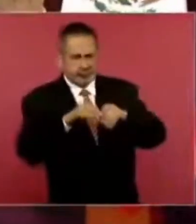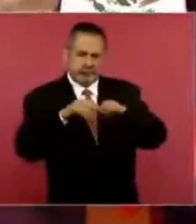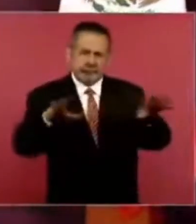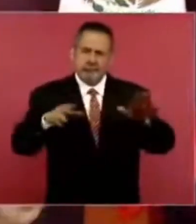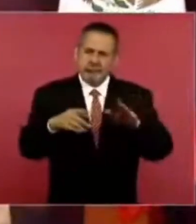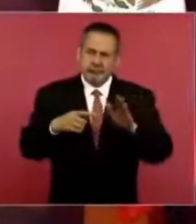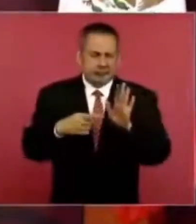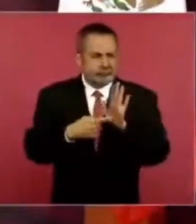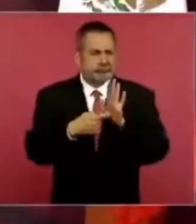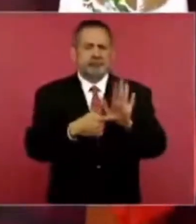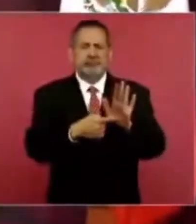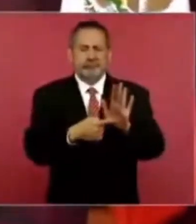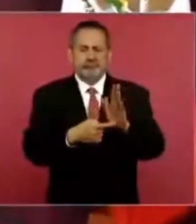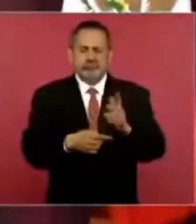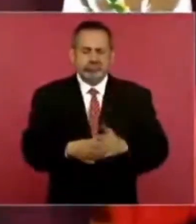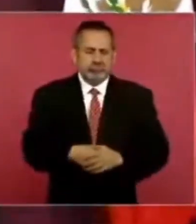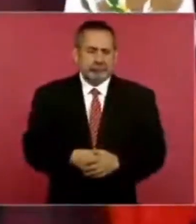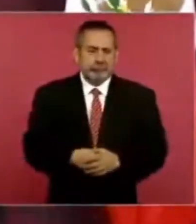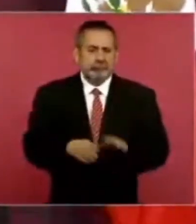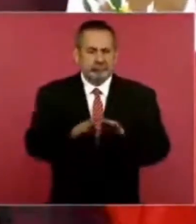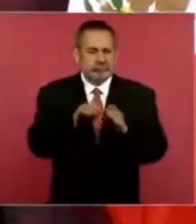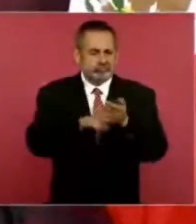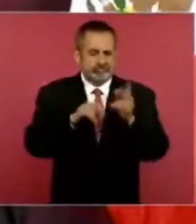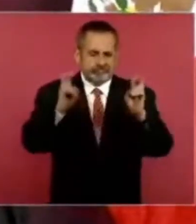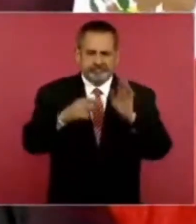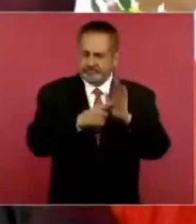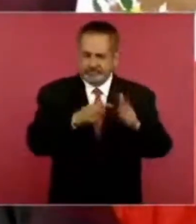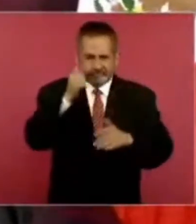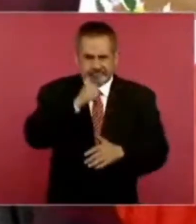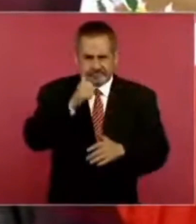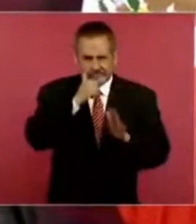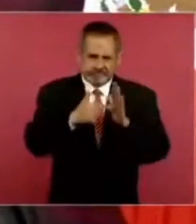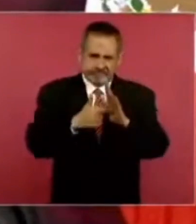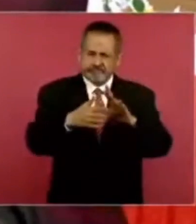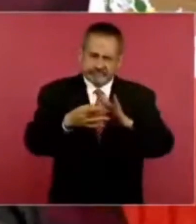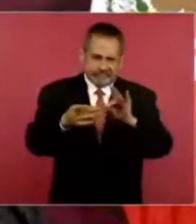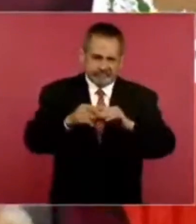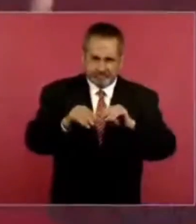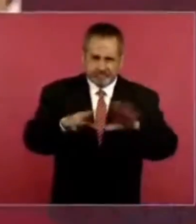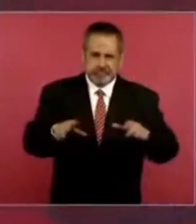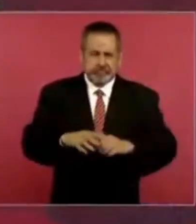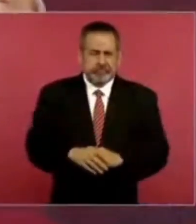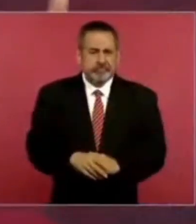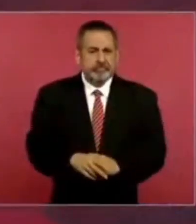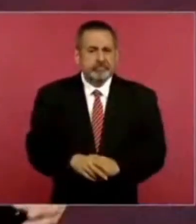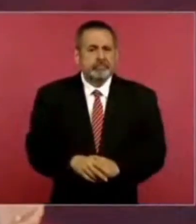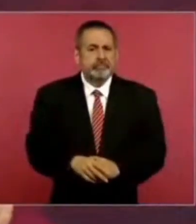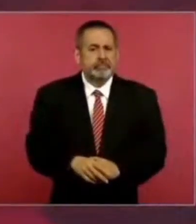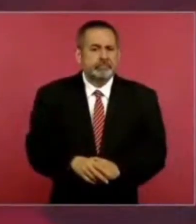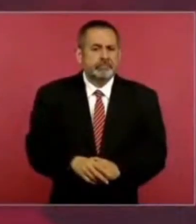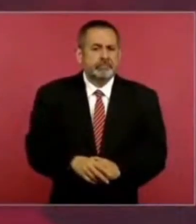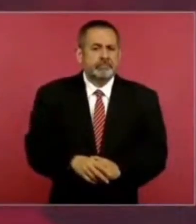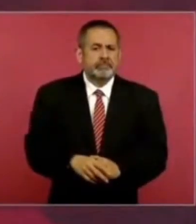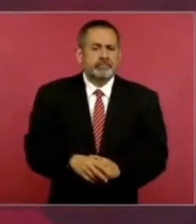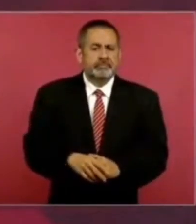hable del tema, siempre. La vez pasada, un compañero de